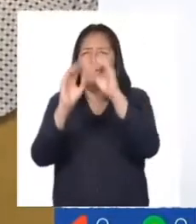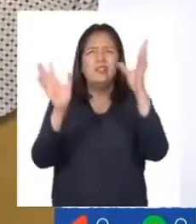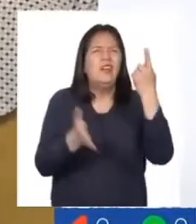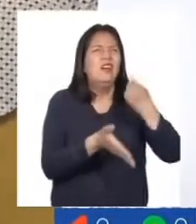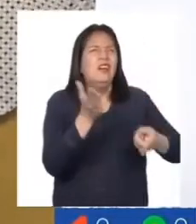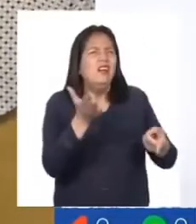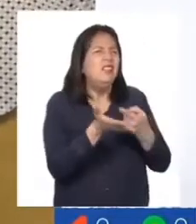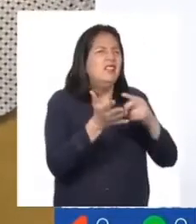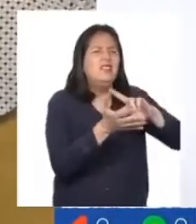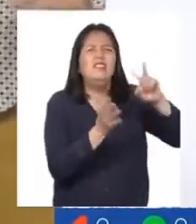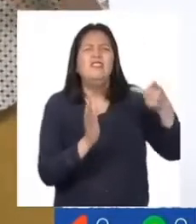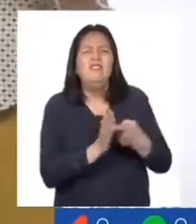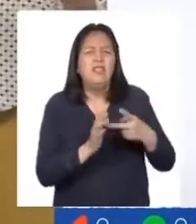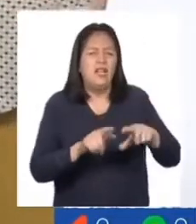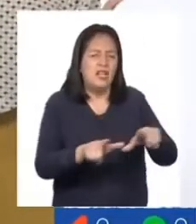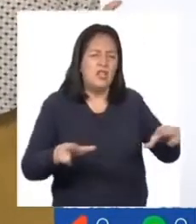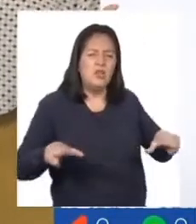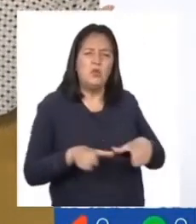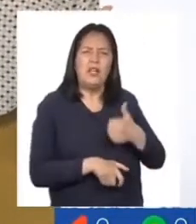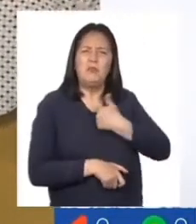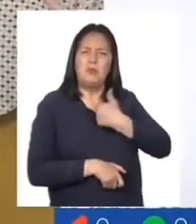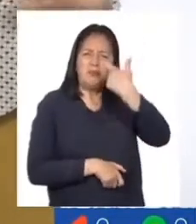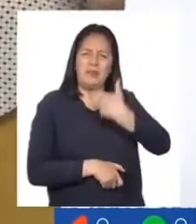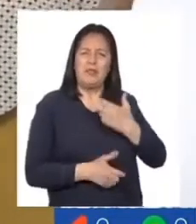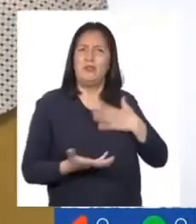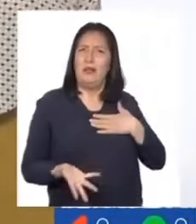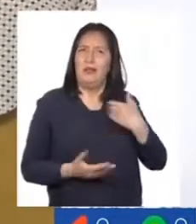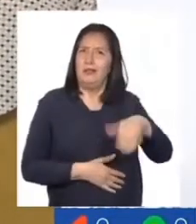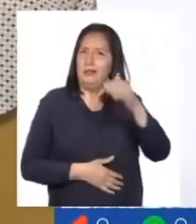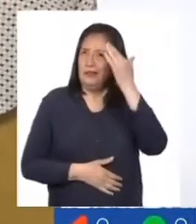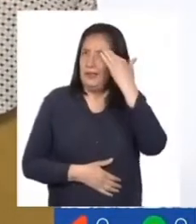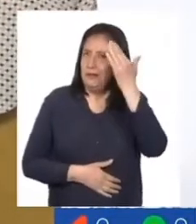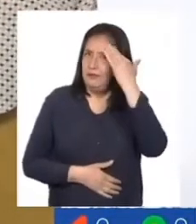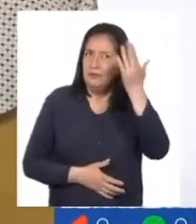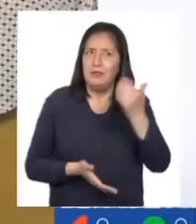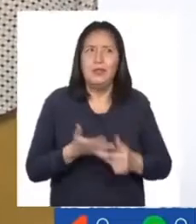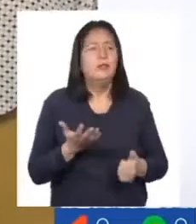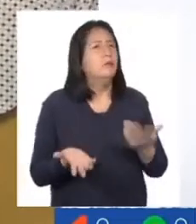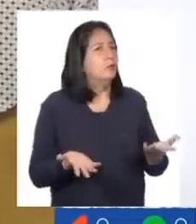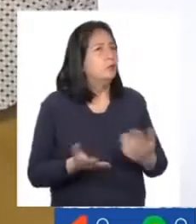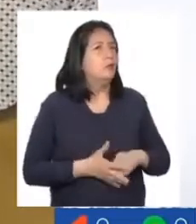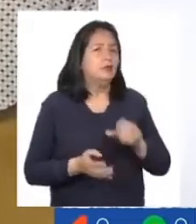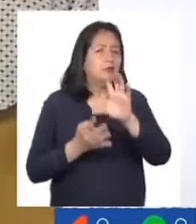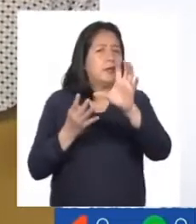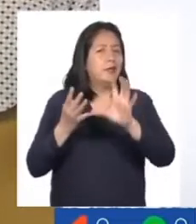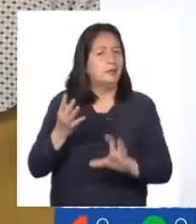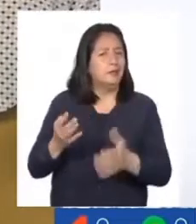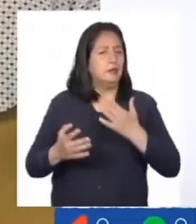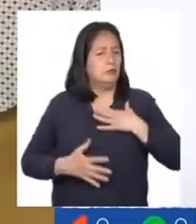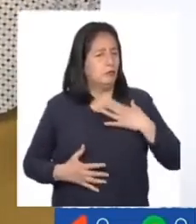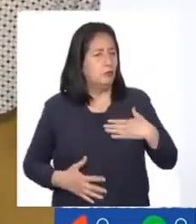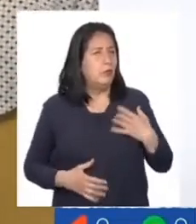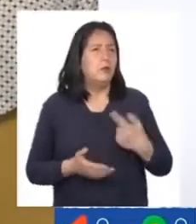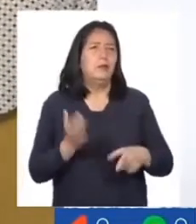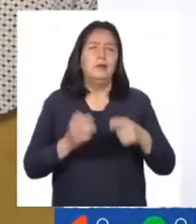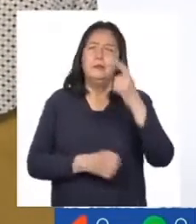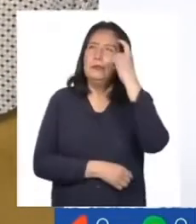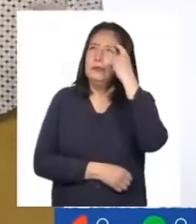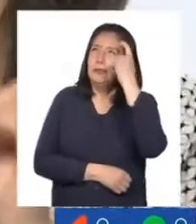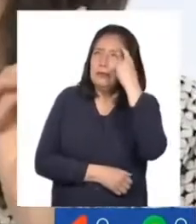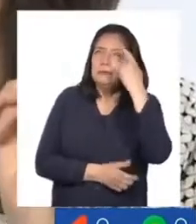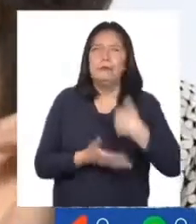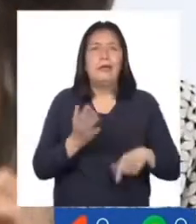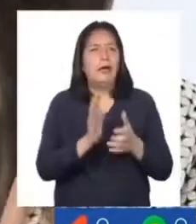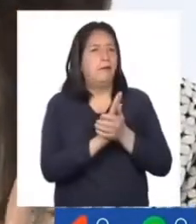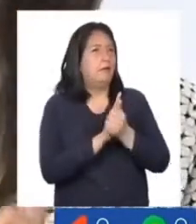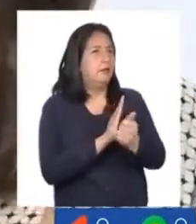significa nuestro espacio personal. Hemos identificado ya cuáles son nuestras características físicas, nuestros pensamientos,